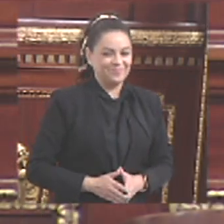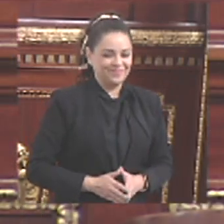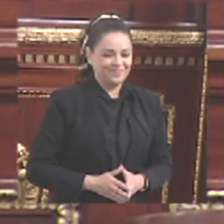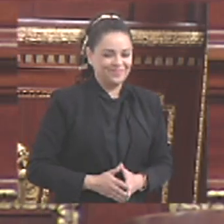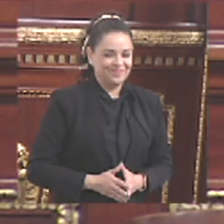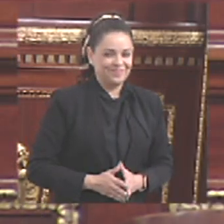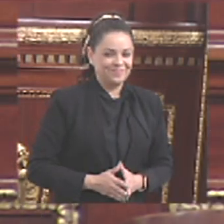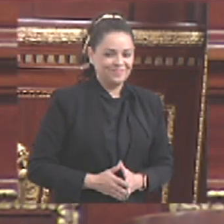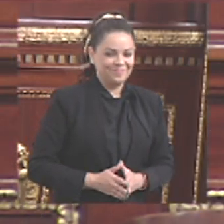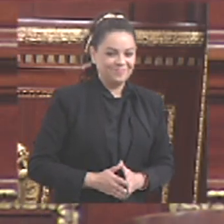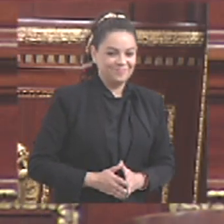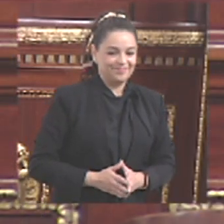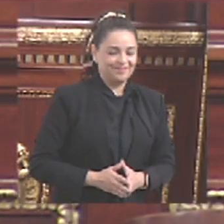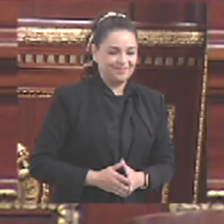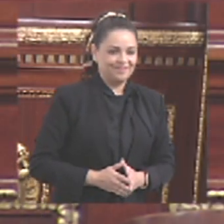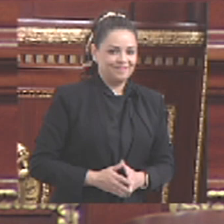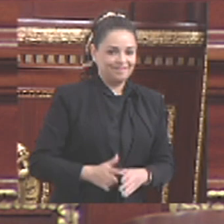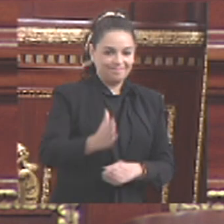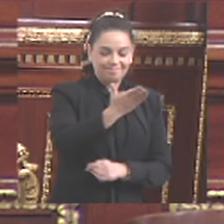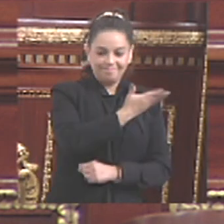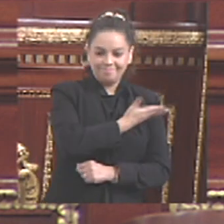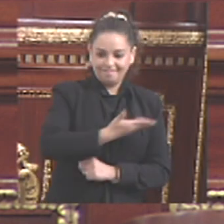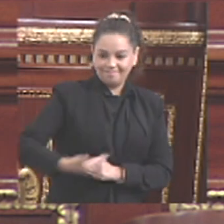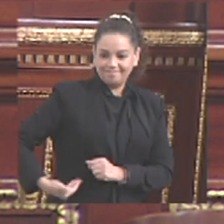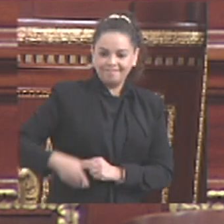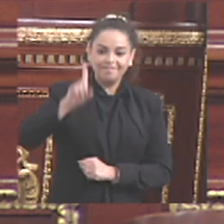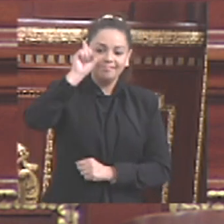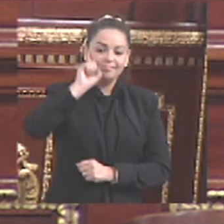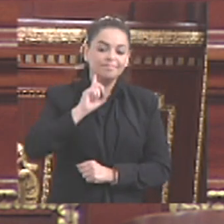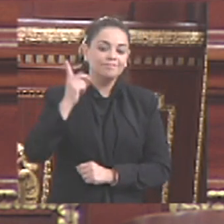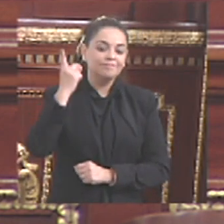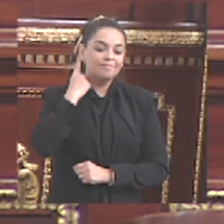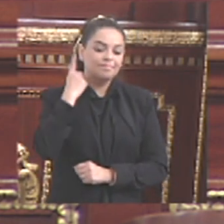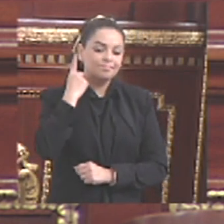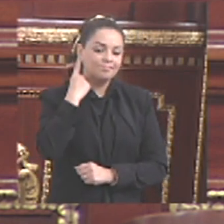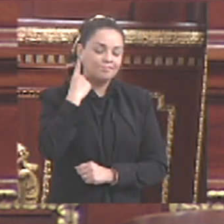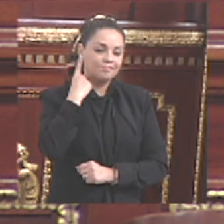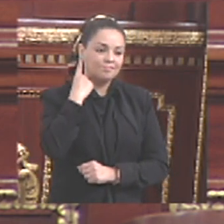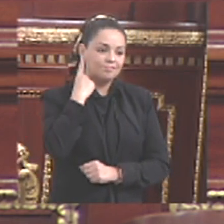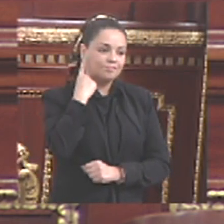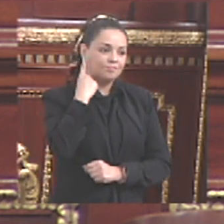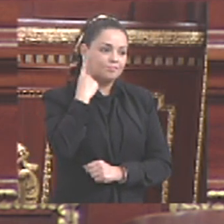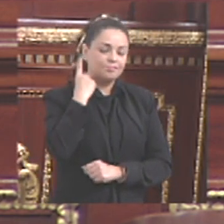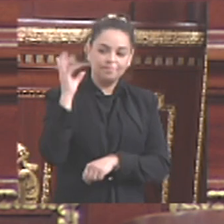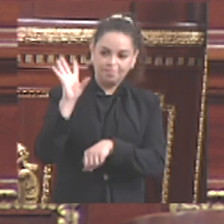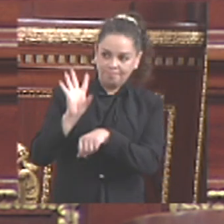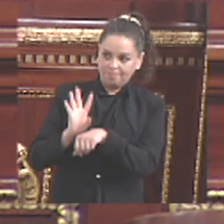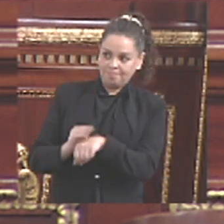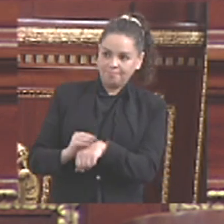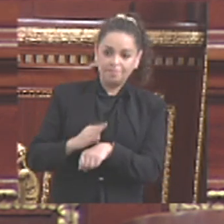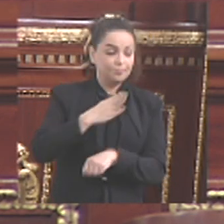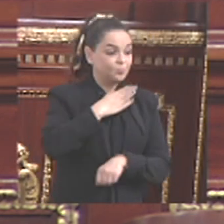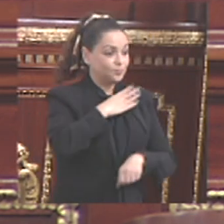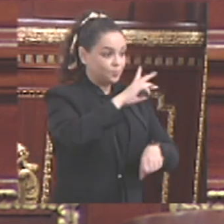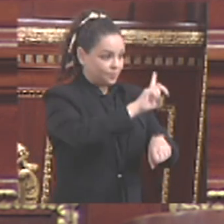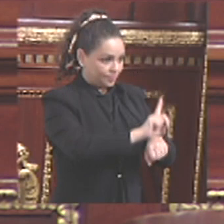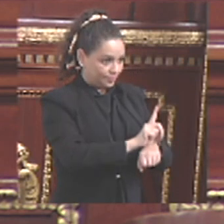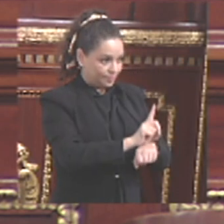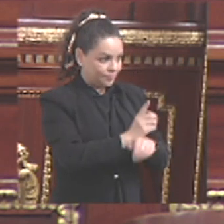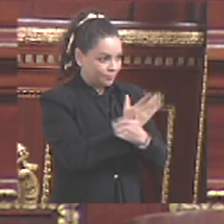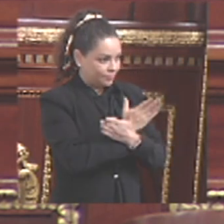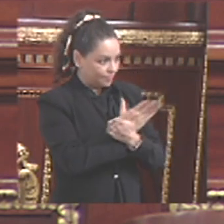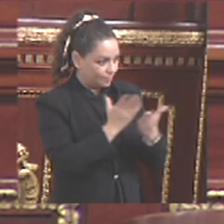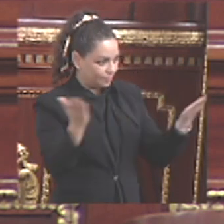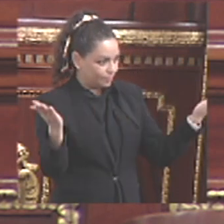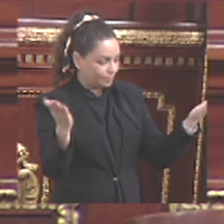Con su venia, diputada presidenta. Muy buenos días, compañeras, compañeros legisladores de este